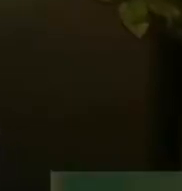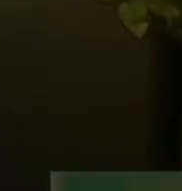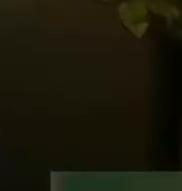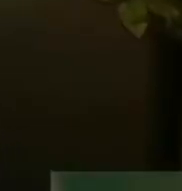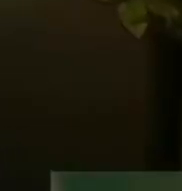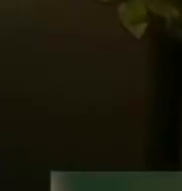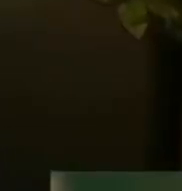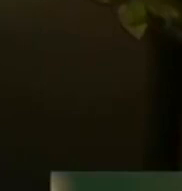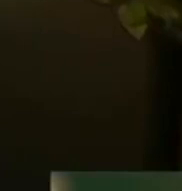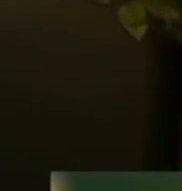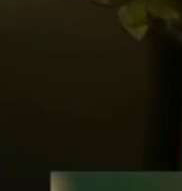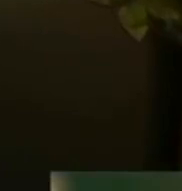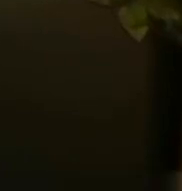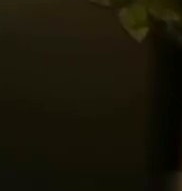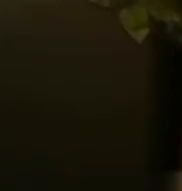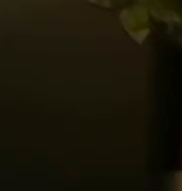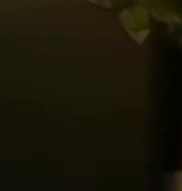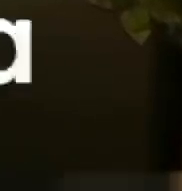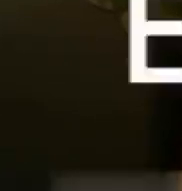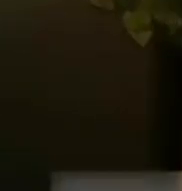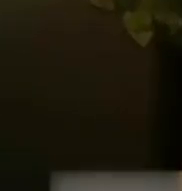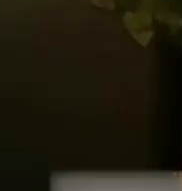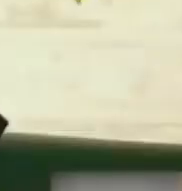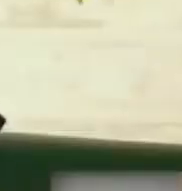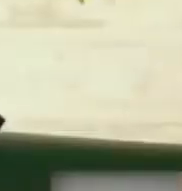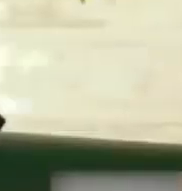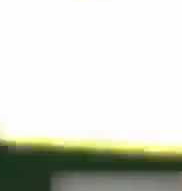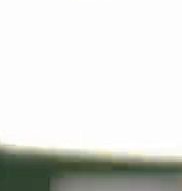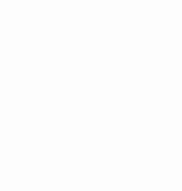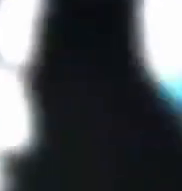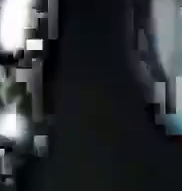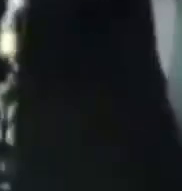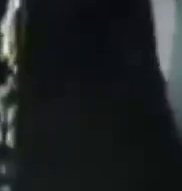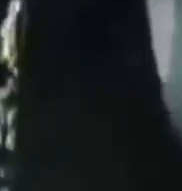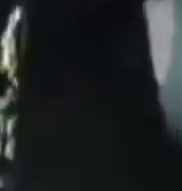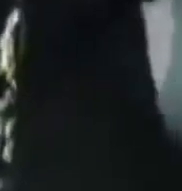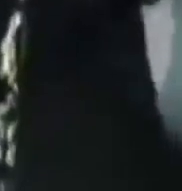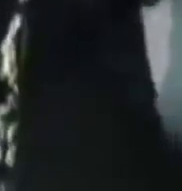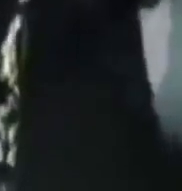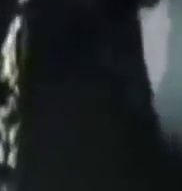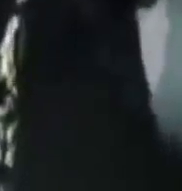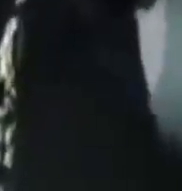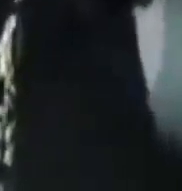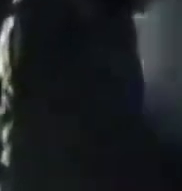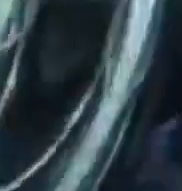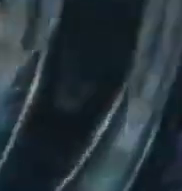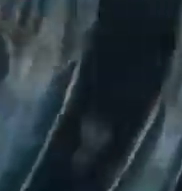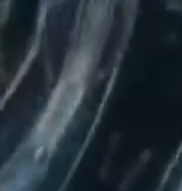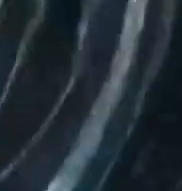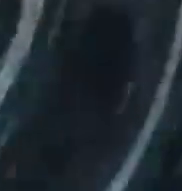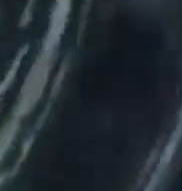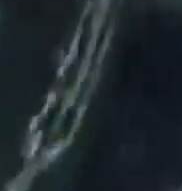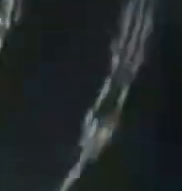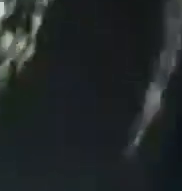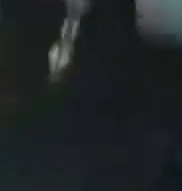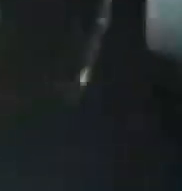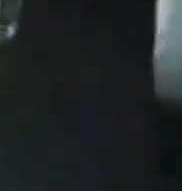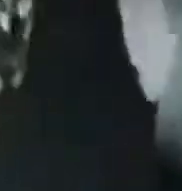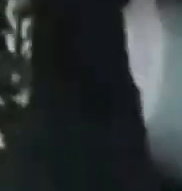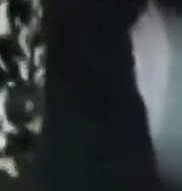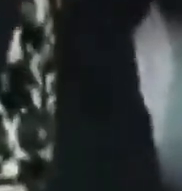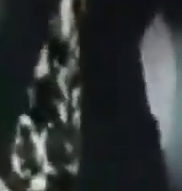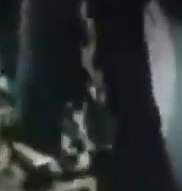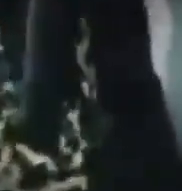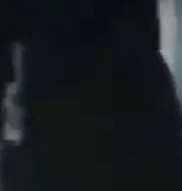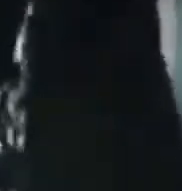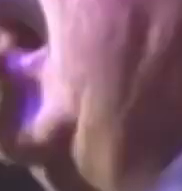Verónica, madre de familia, conferencista y conductora de televisión. Y en la música, Eliseo